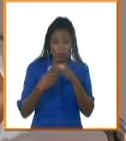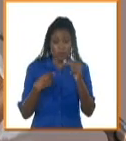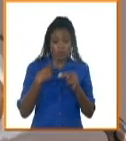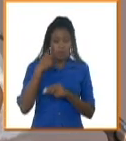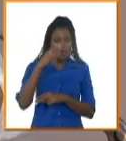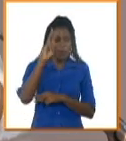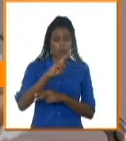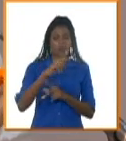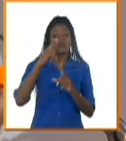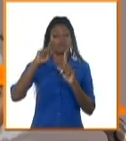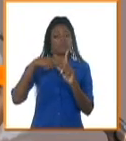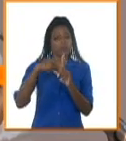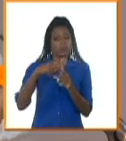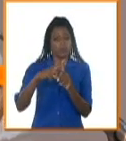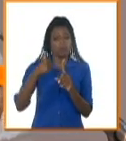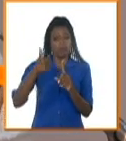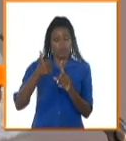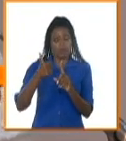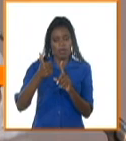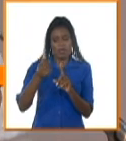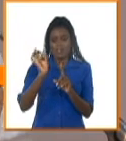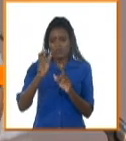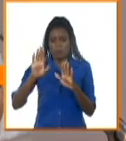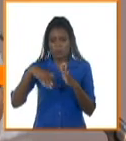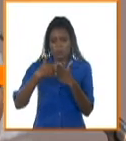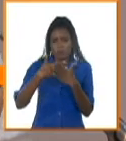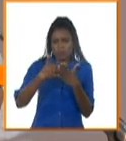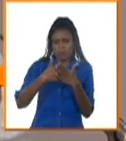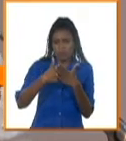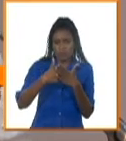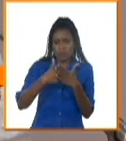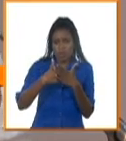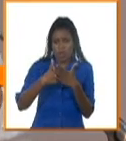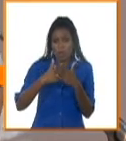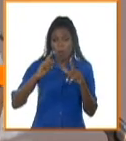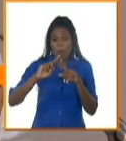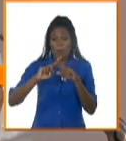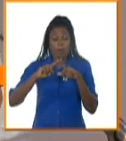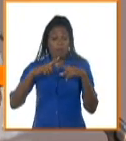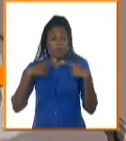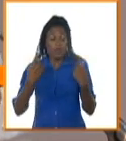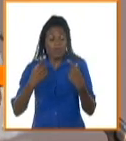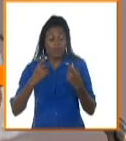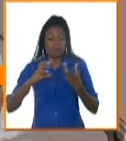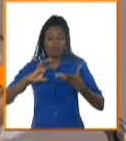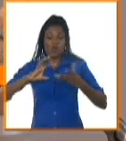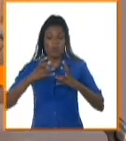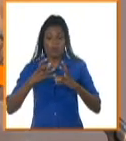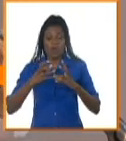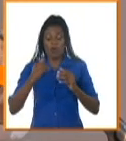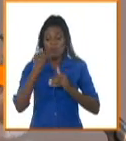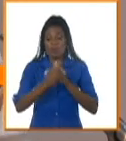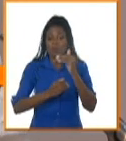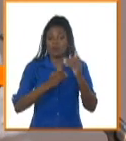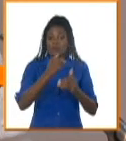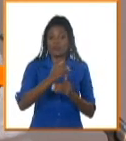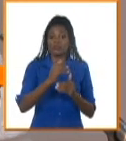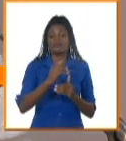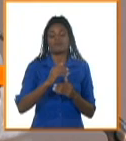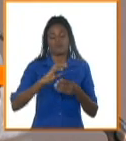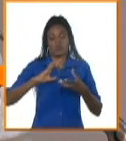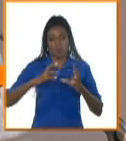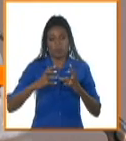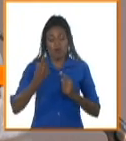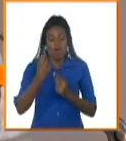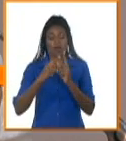positiva precisamente de esos colectivos porque las condiciones son complejas en las que han tenido que enfrentar el proceso pero hay algo muy